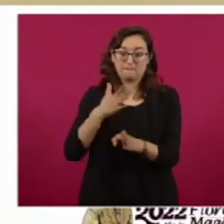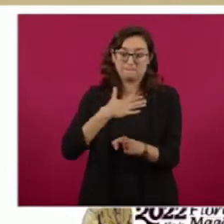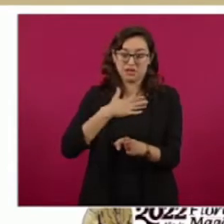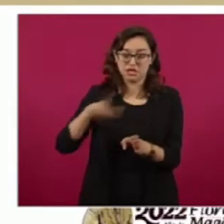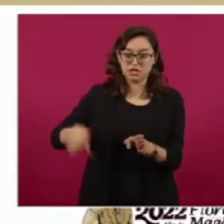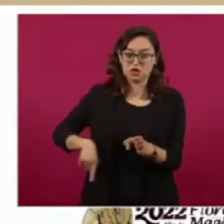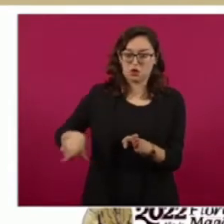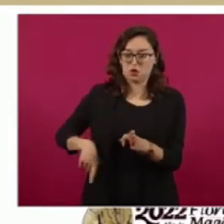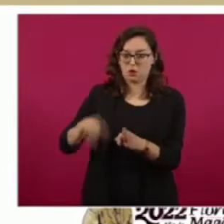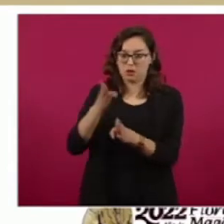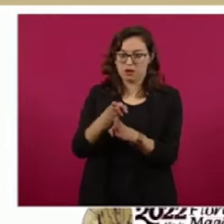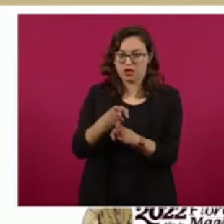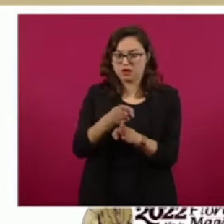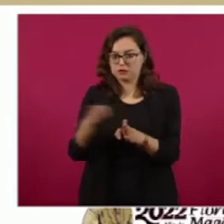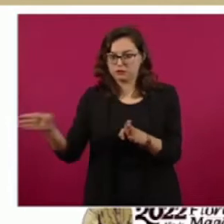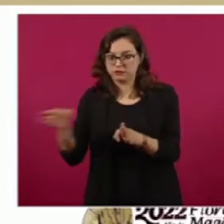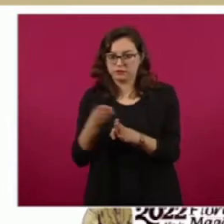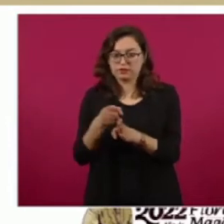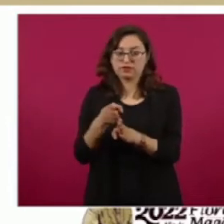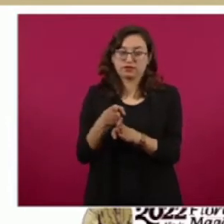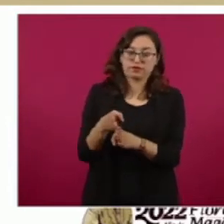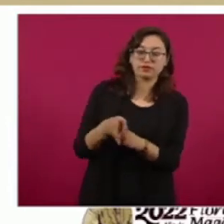es en lo que menos